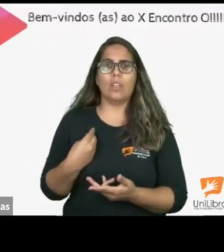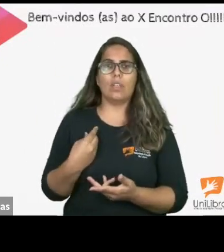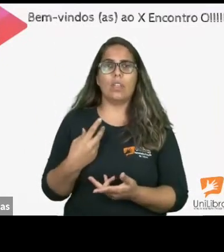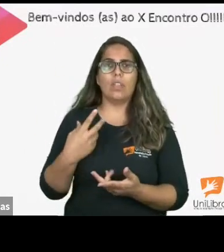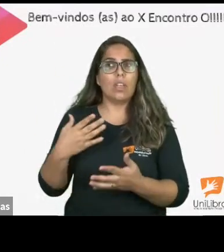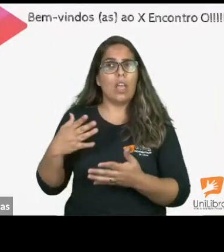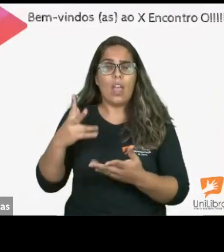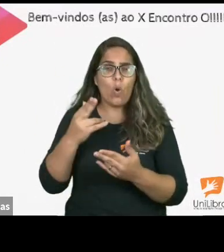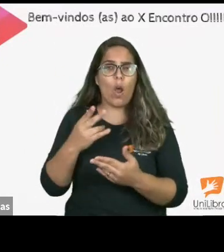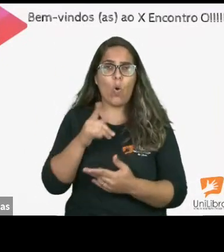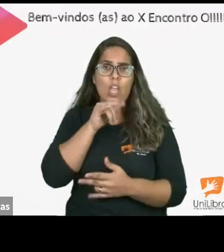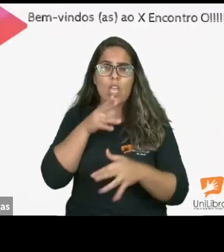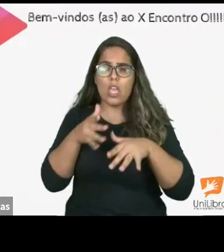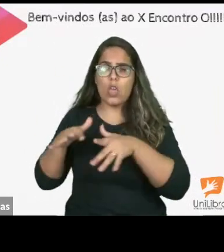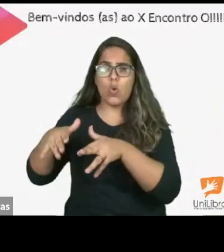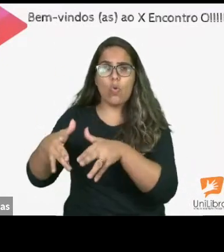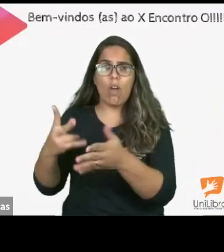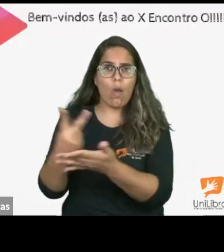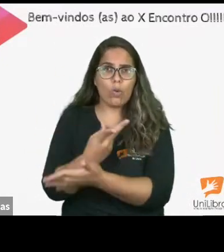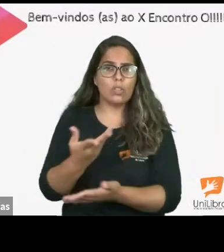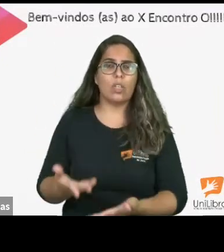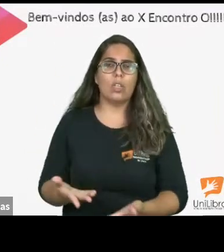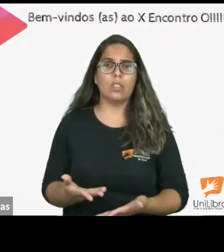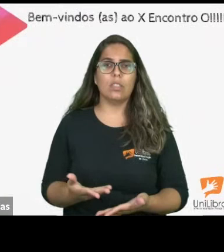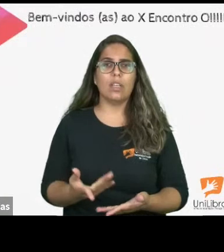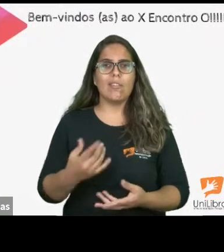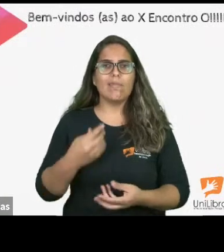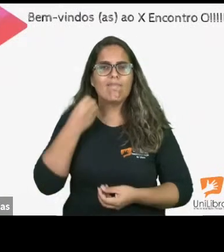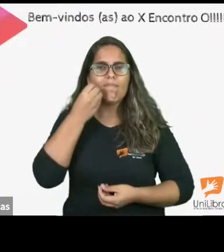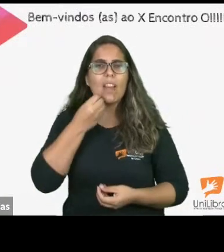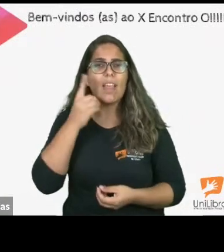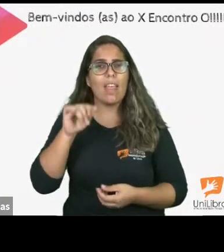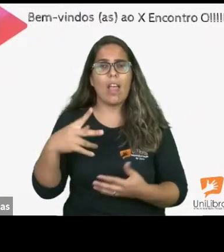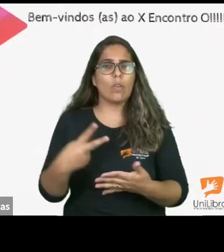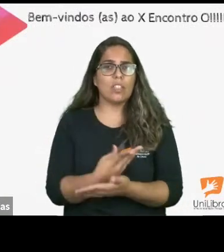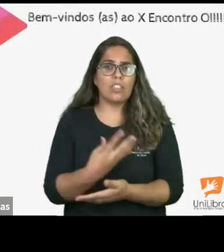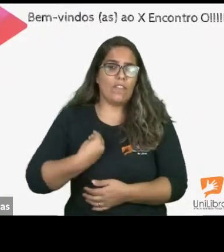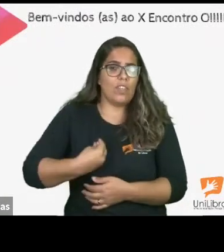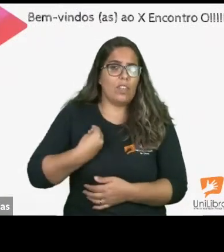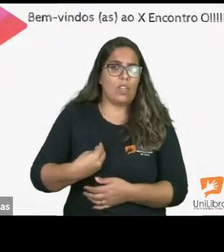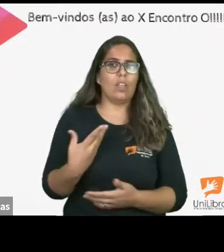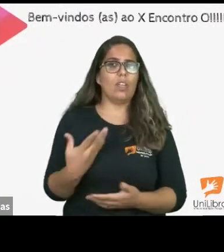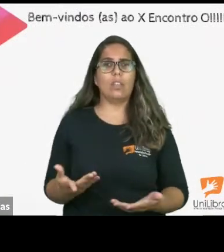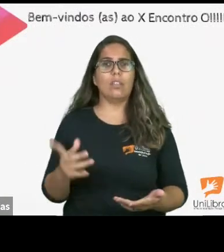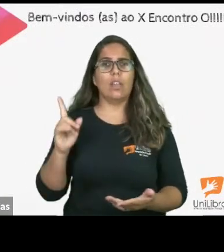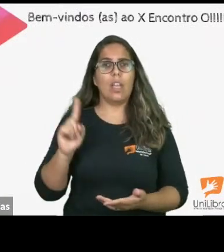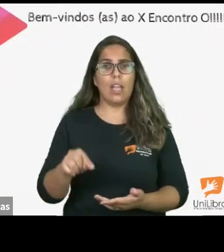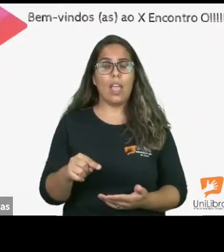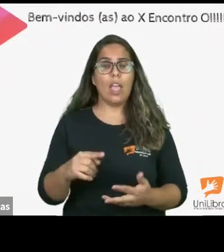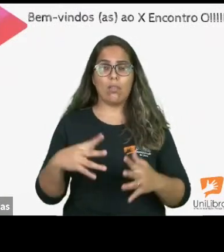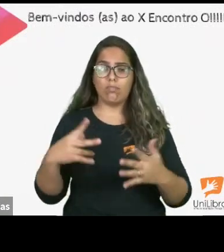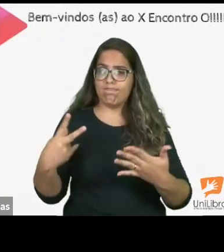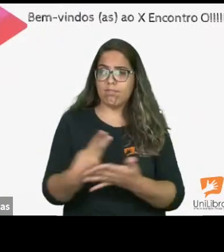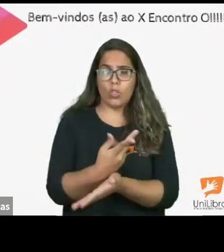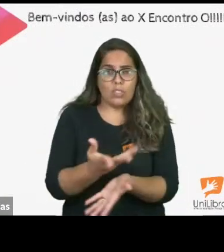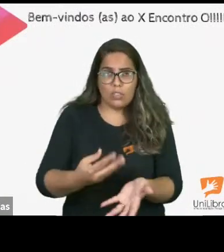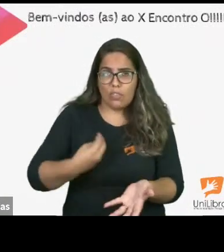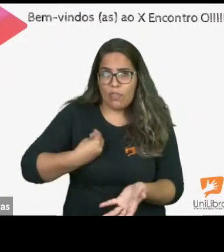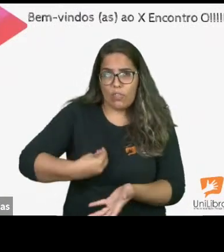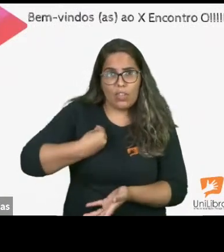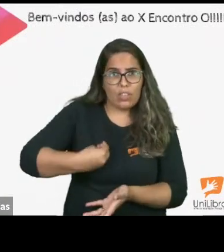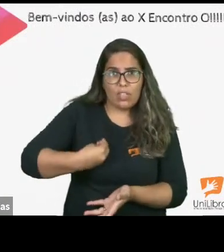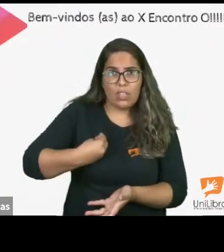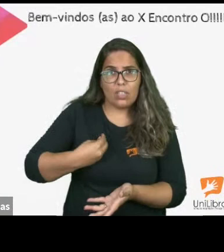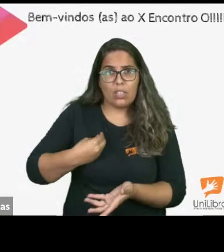maneras. Es inevitable, es una condición del vivir. Es una consecuencia del vivir que es